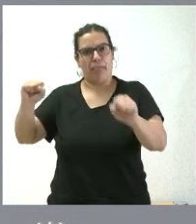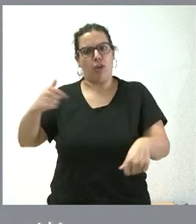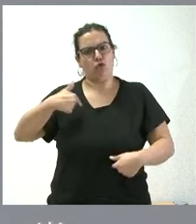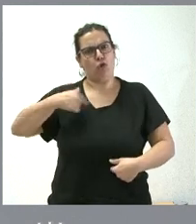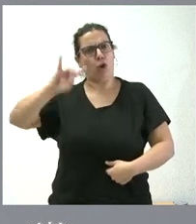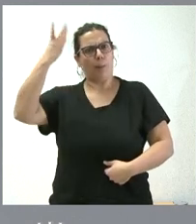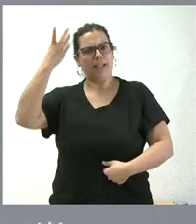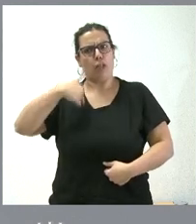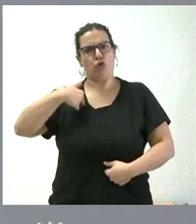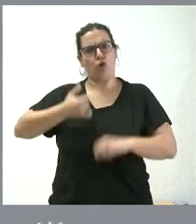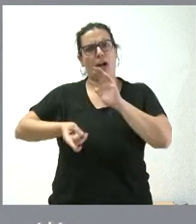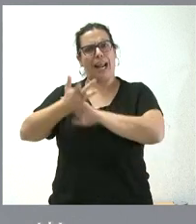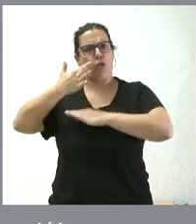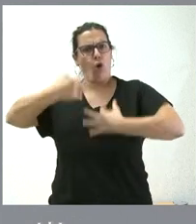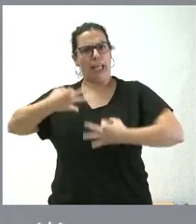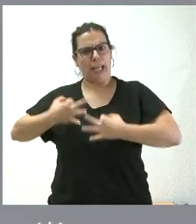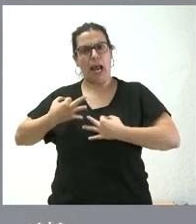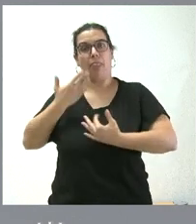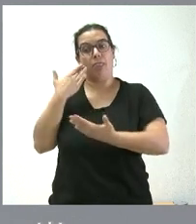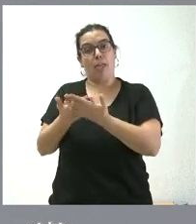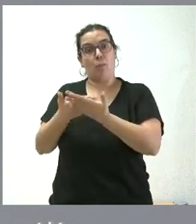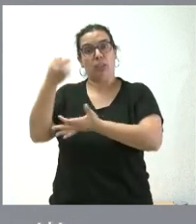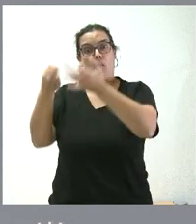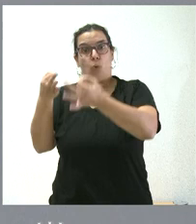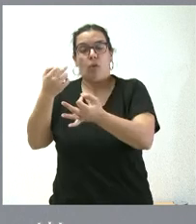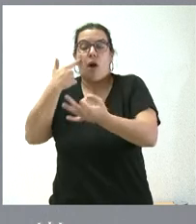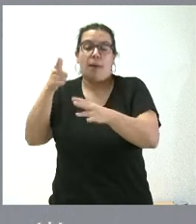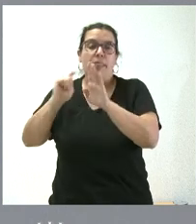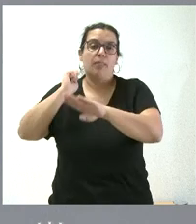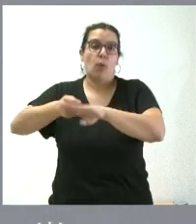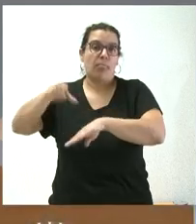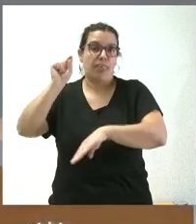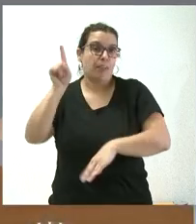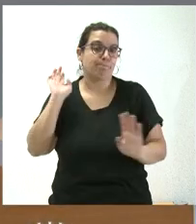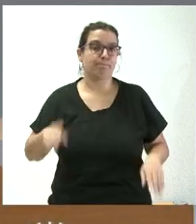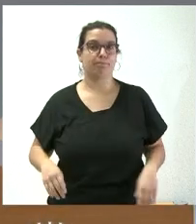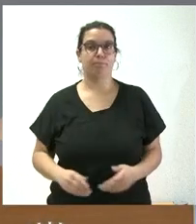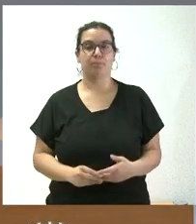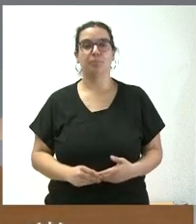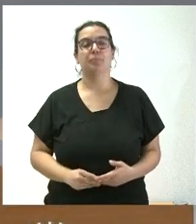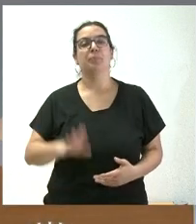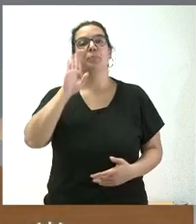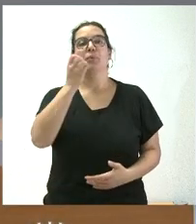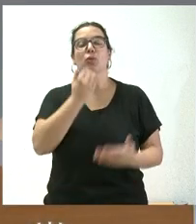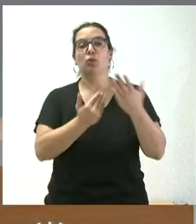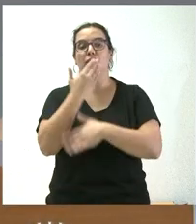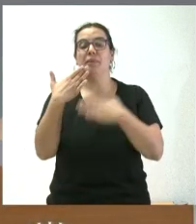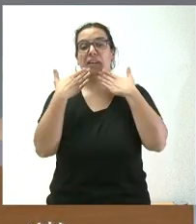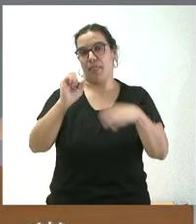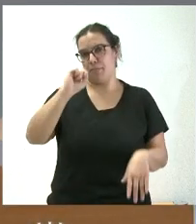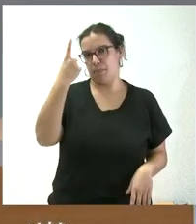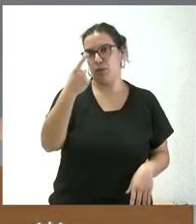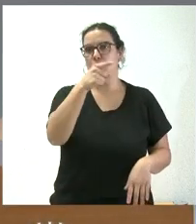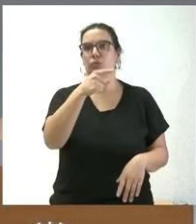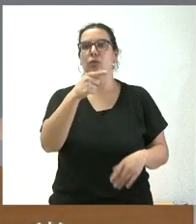esa actuación y la demuestra en sede judicial pues lógicamente será un juzgad que lo ca Sí buenos días agradeciéndole de antemano que nos